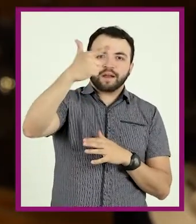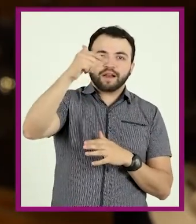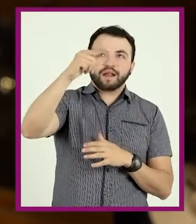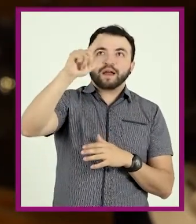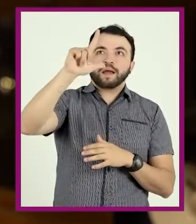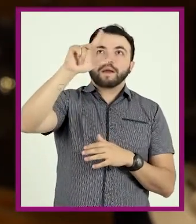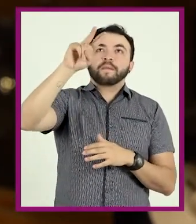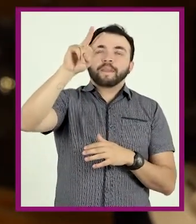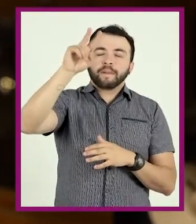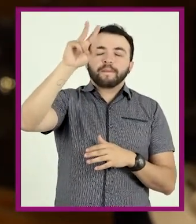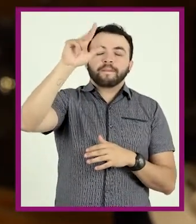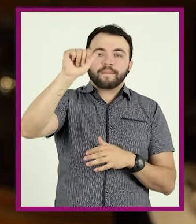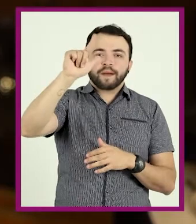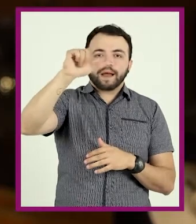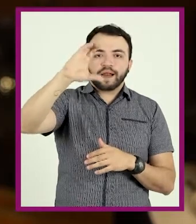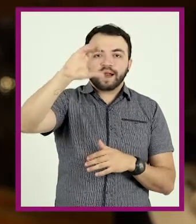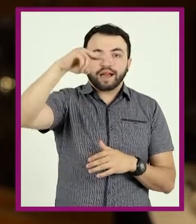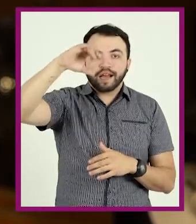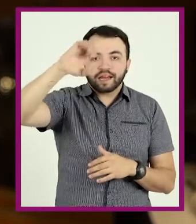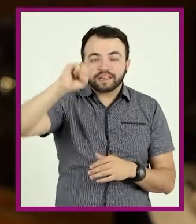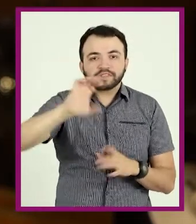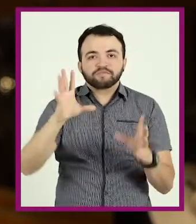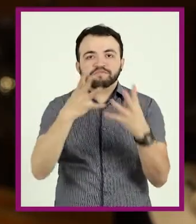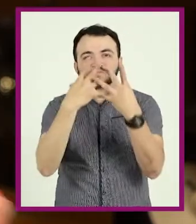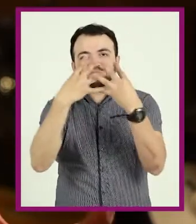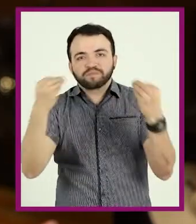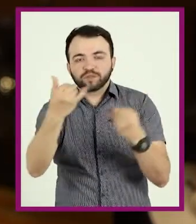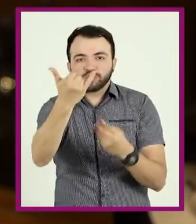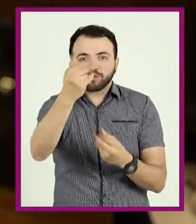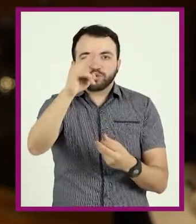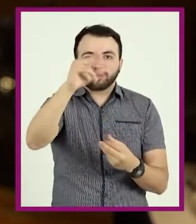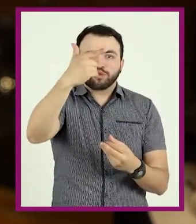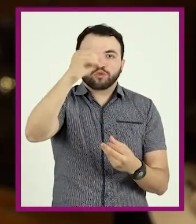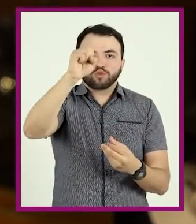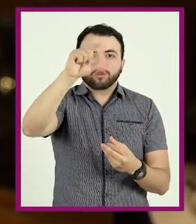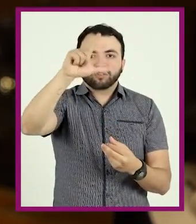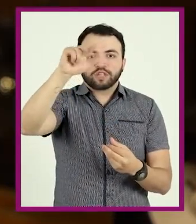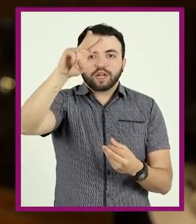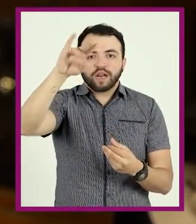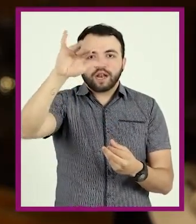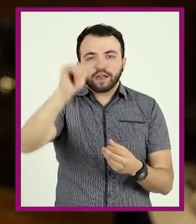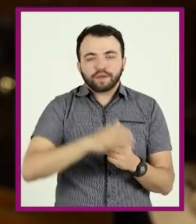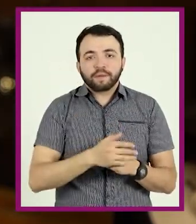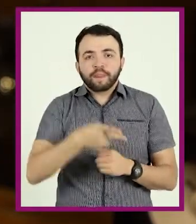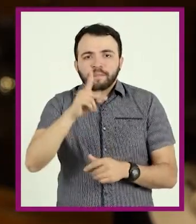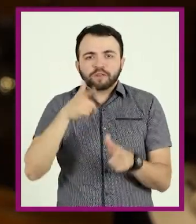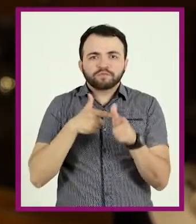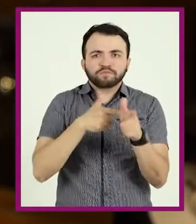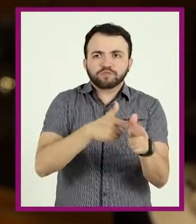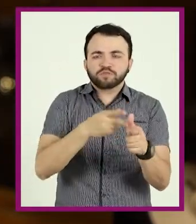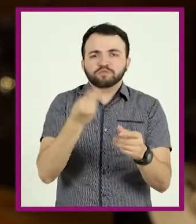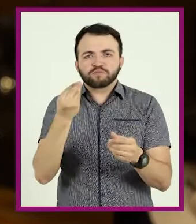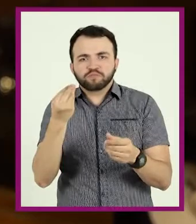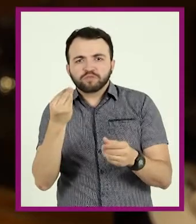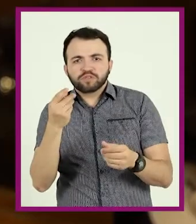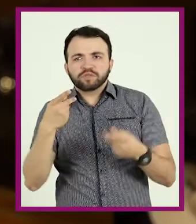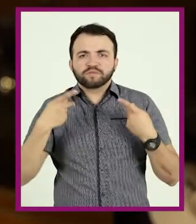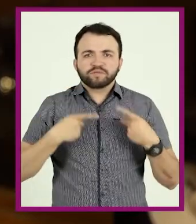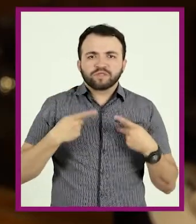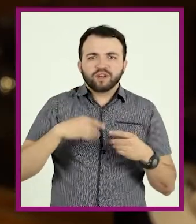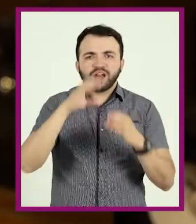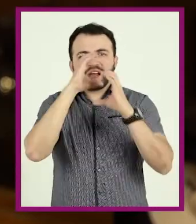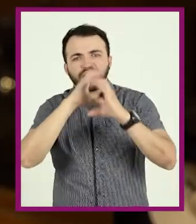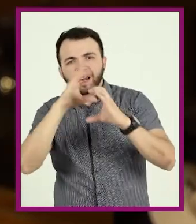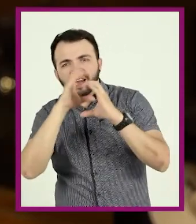la ex Yugoslavia, pero ahí también, en parte gracias a las migraciones de algunos artistas como el mismo Bregović, un gran